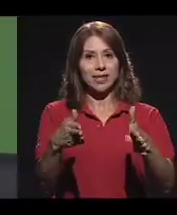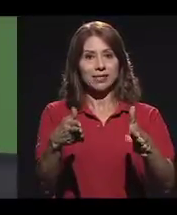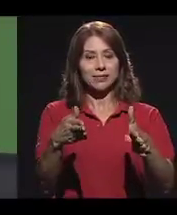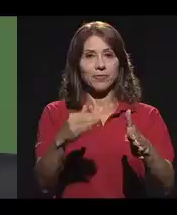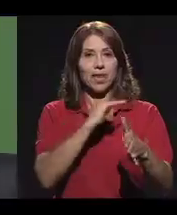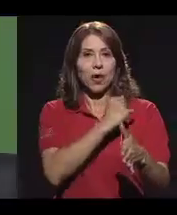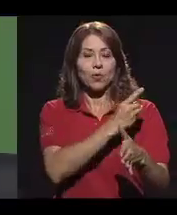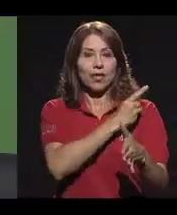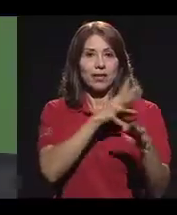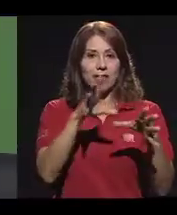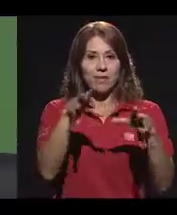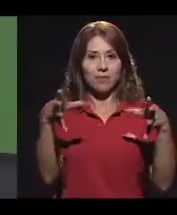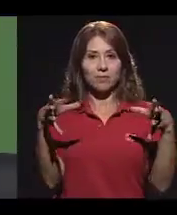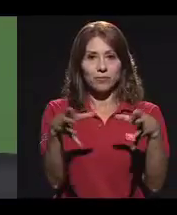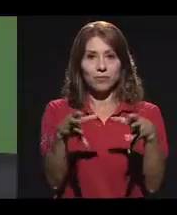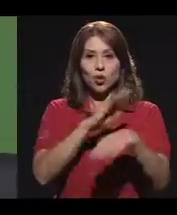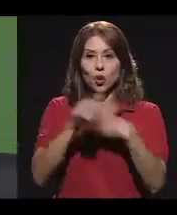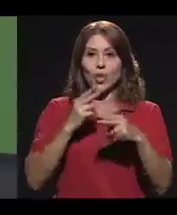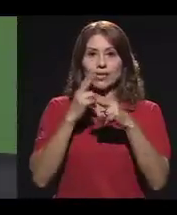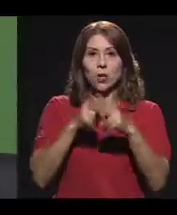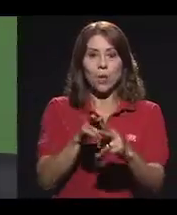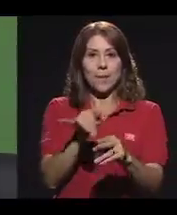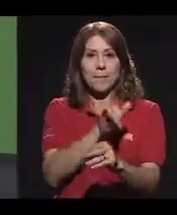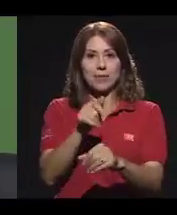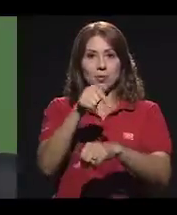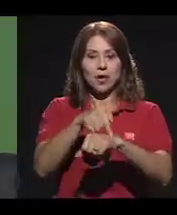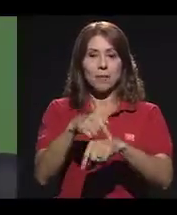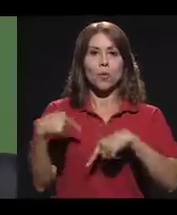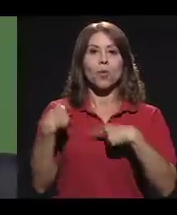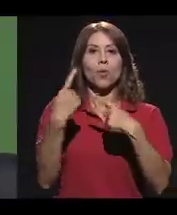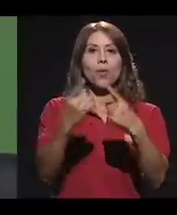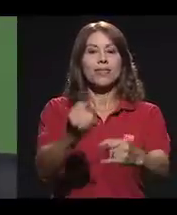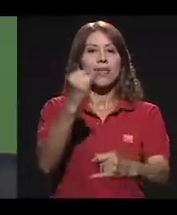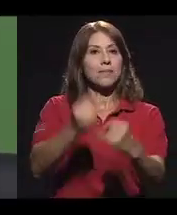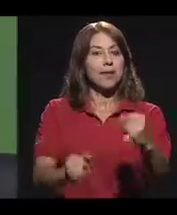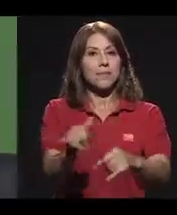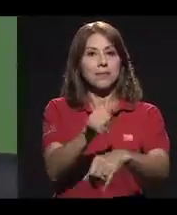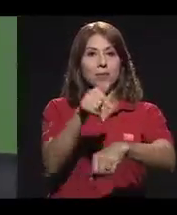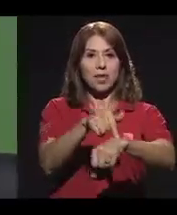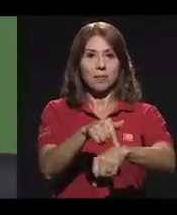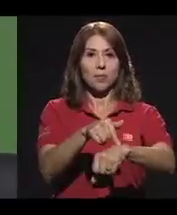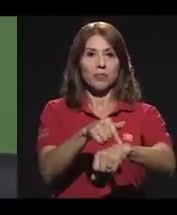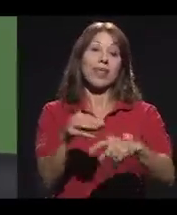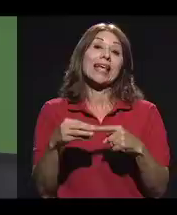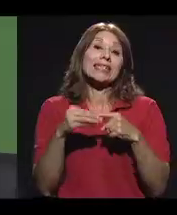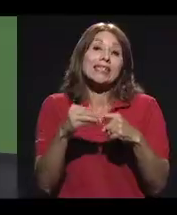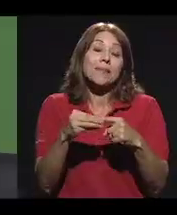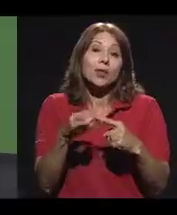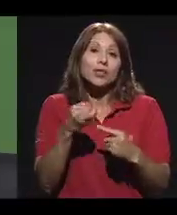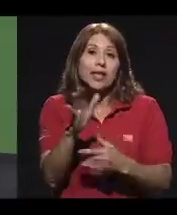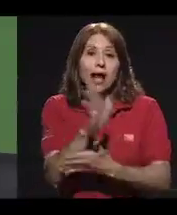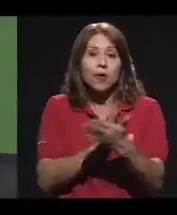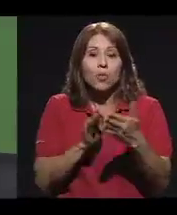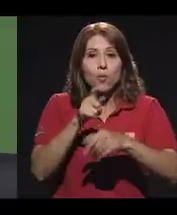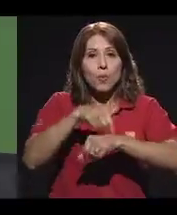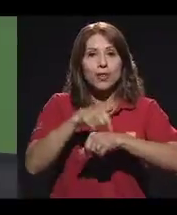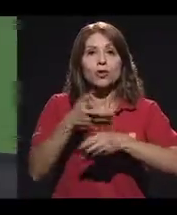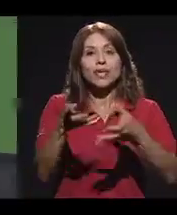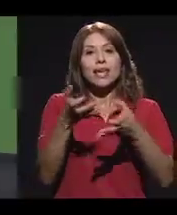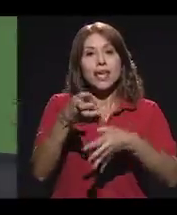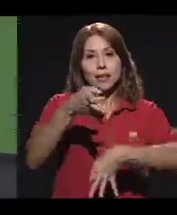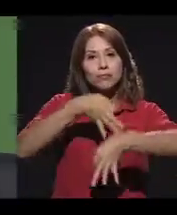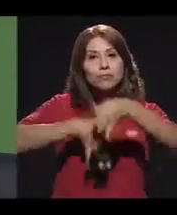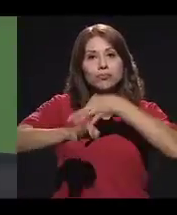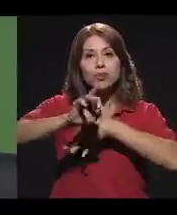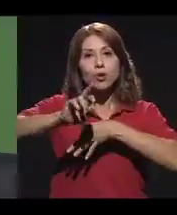y terminarían en el mismo periodo, a excepción de que por disposición superior se quiera relevar el representante